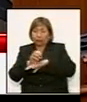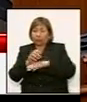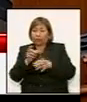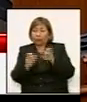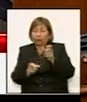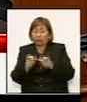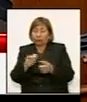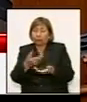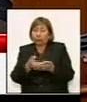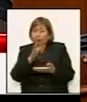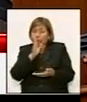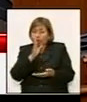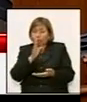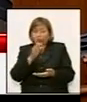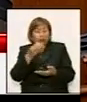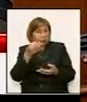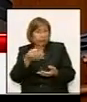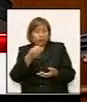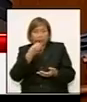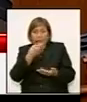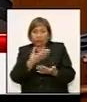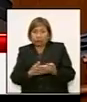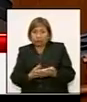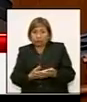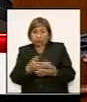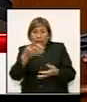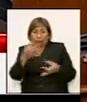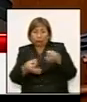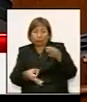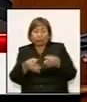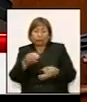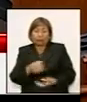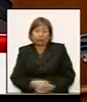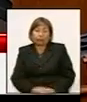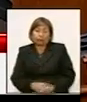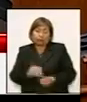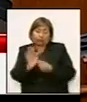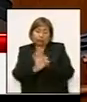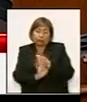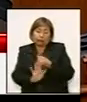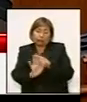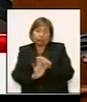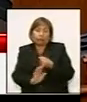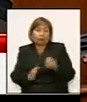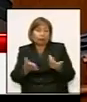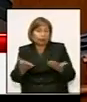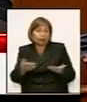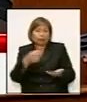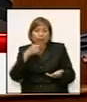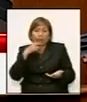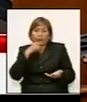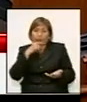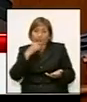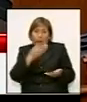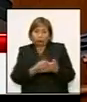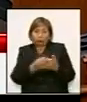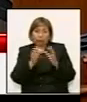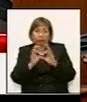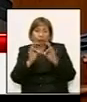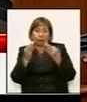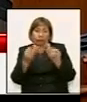un desarrollo célere y efectivo de los procesos judiciales, protegiendo a las mujeres e integrantes del grupo